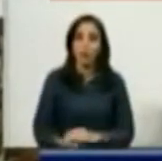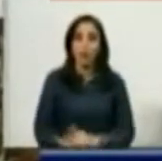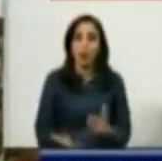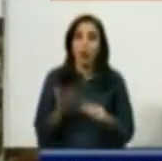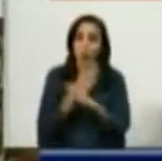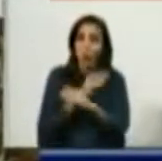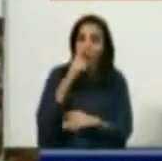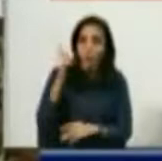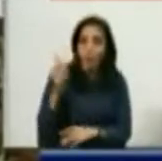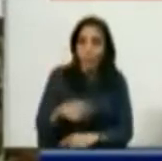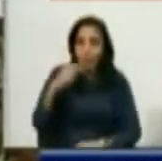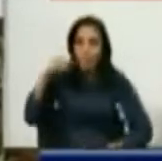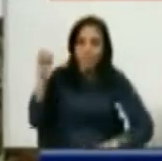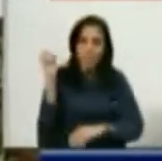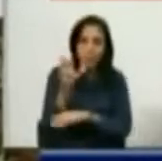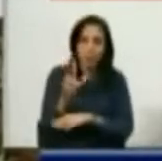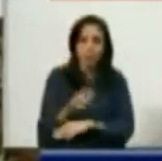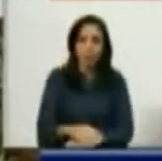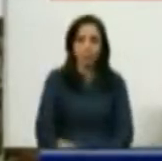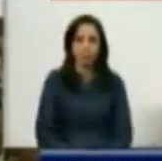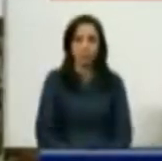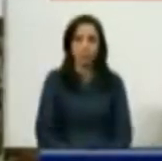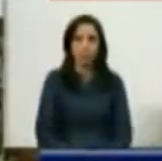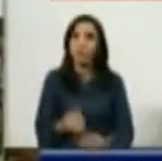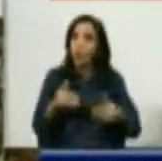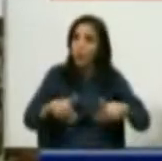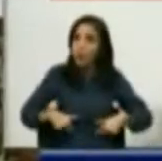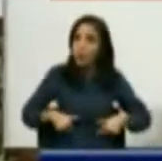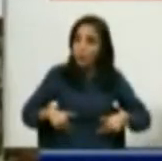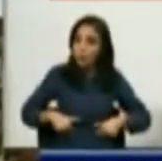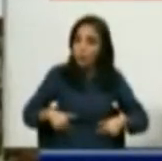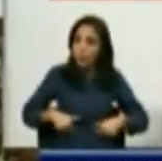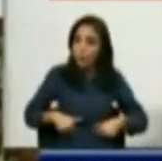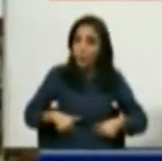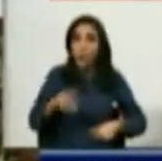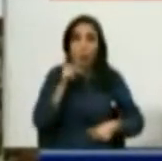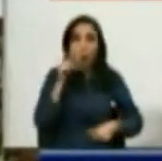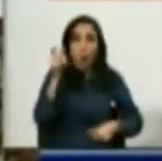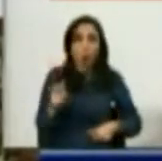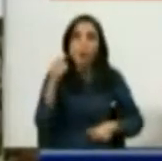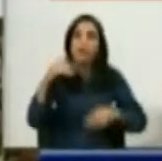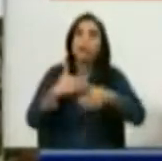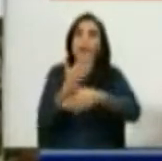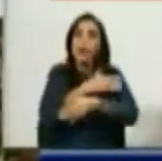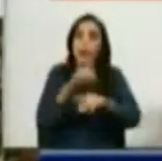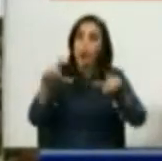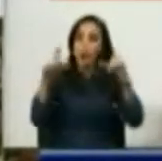el jueves el esfuerzo que está haciendo Osvaldo estoy hablando de los tirones de la guaira Qué casualidad va